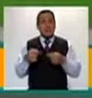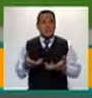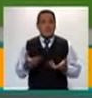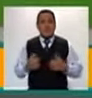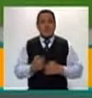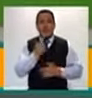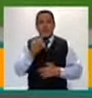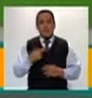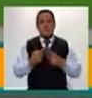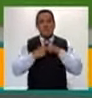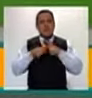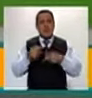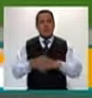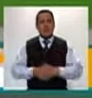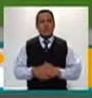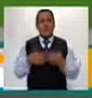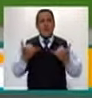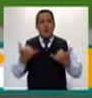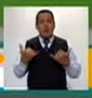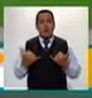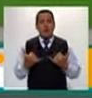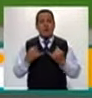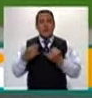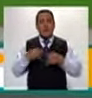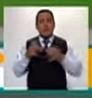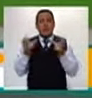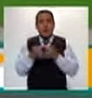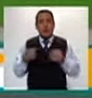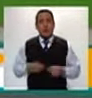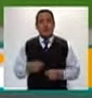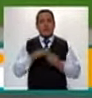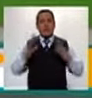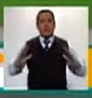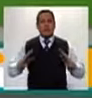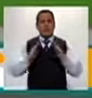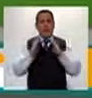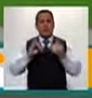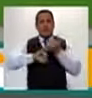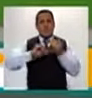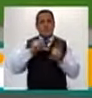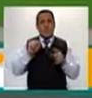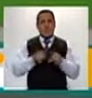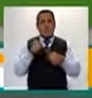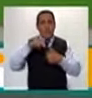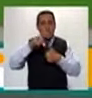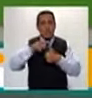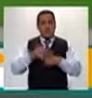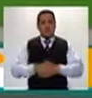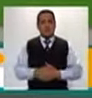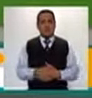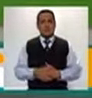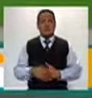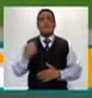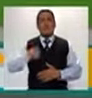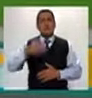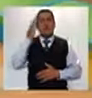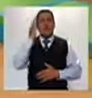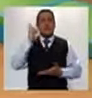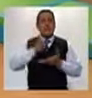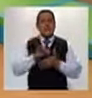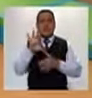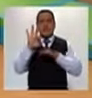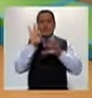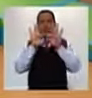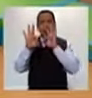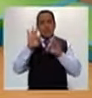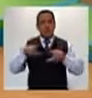está empezando en la ciudad por ejemplo punta sharon en uno de los distritos de punta sal en efecto entiendo que se están escogiendo